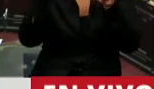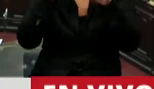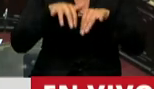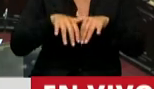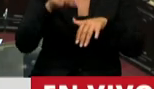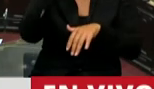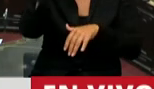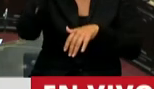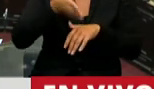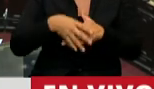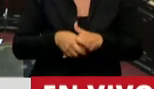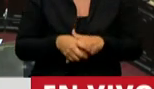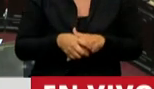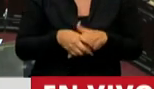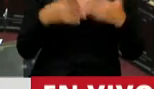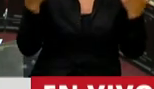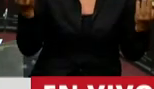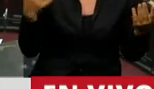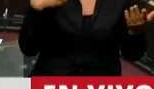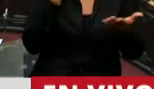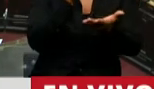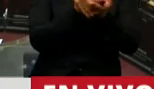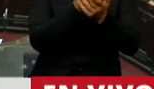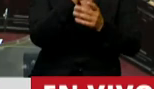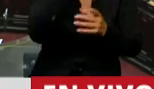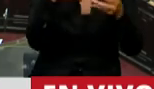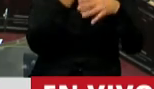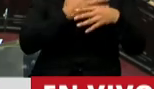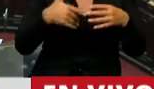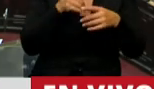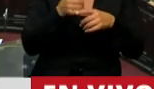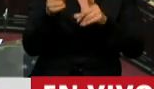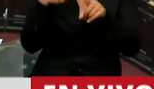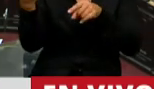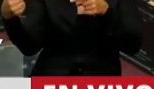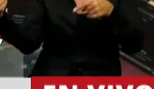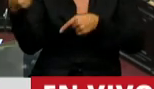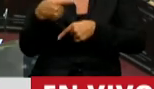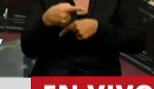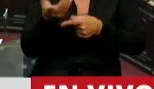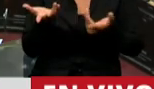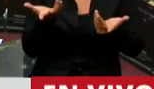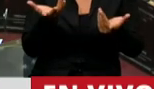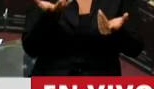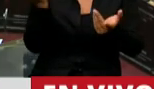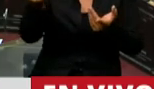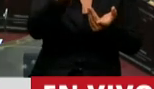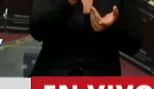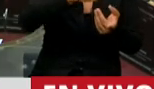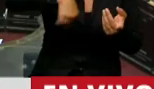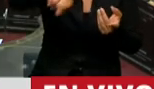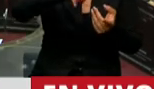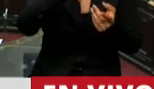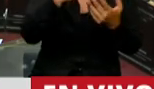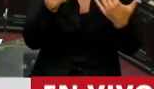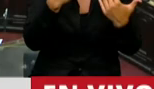cerrar, pedirle entonces al oficialismo, a los bloques que integran la oposición, a quienes tienen la posibilidad